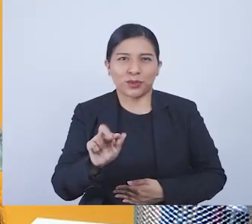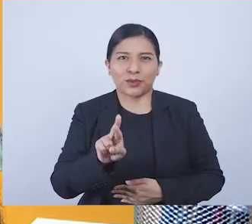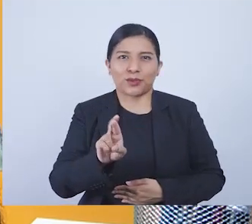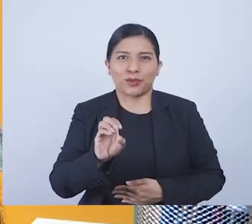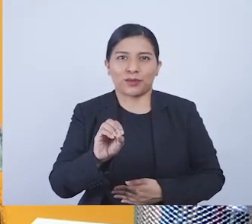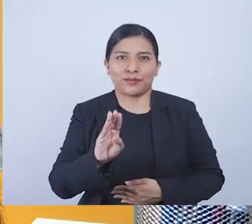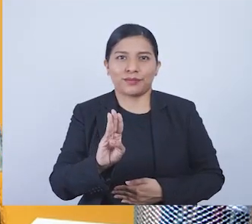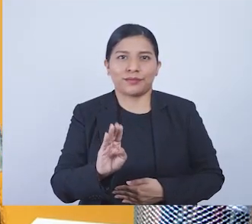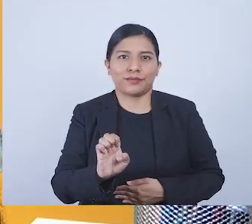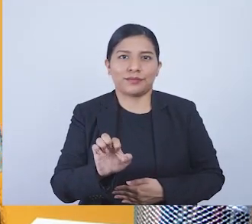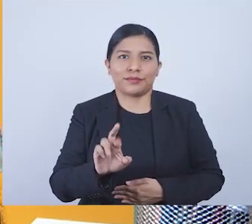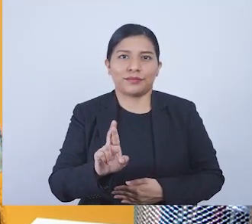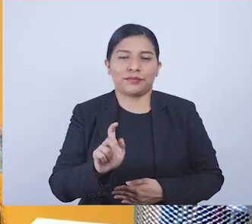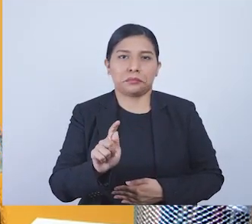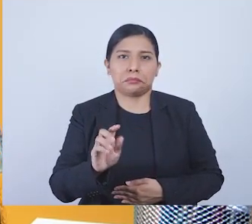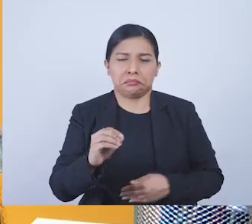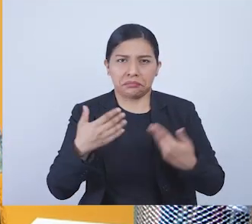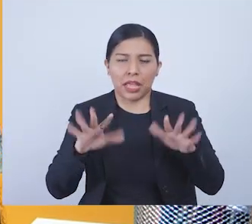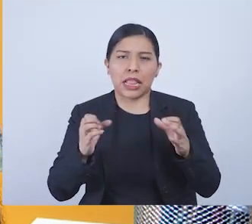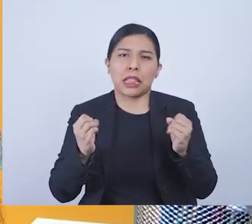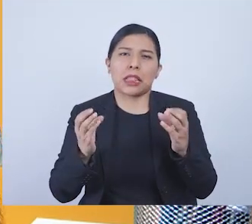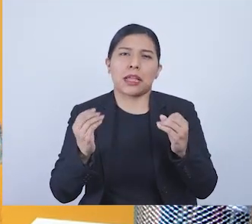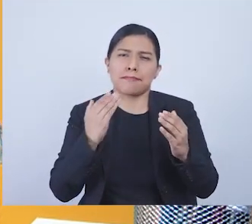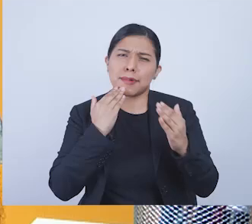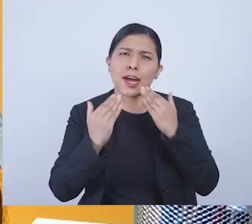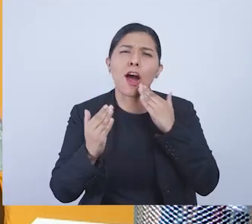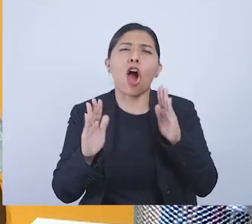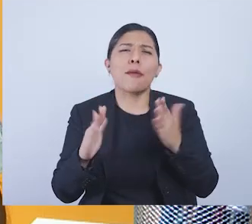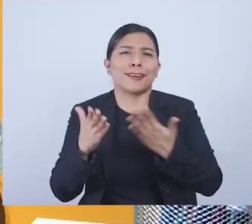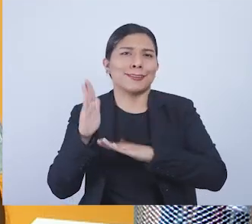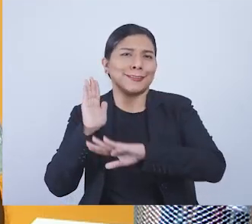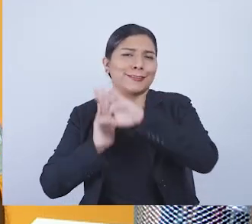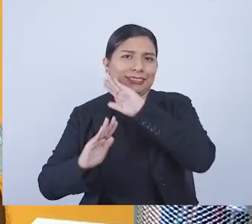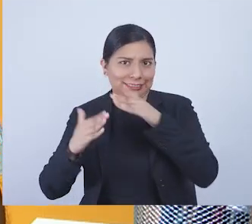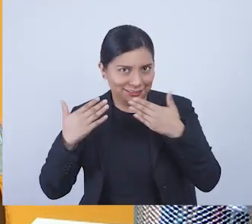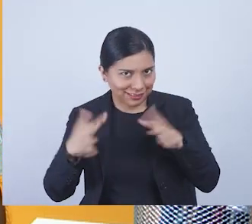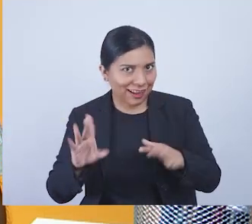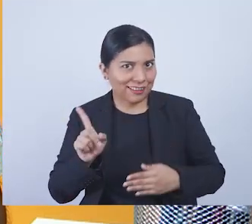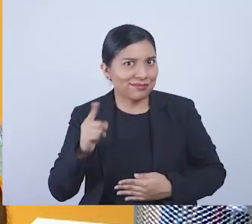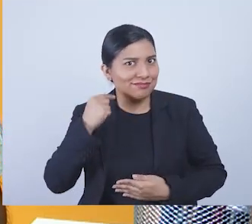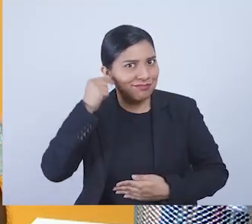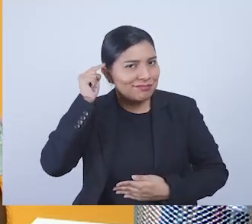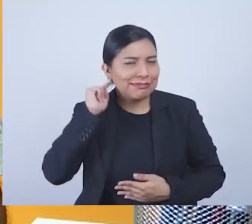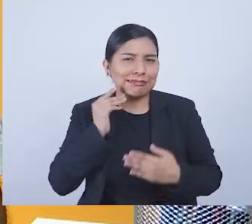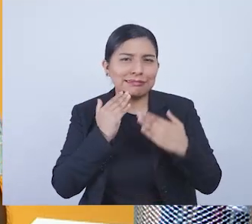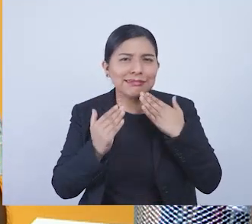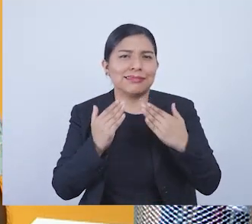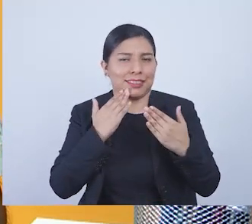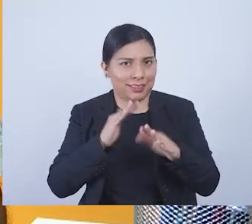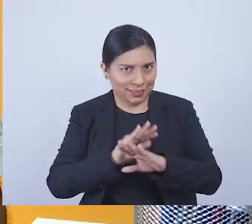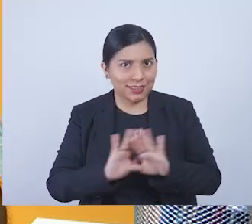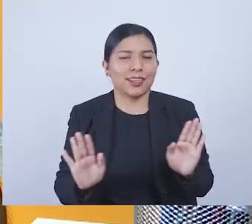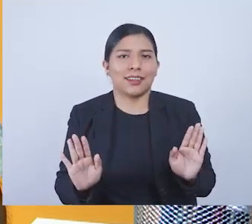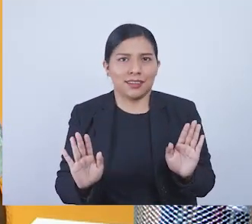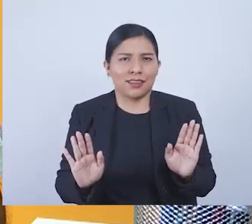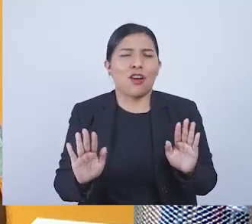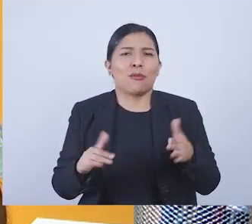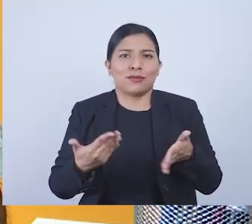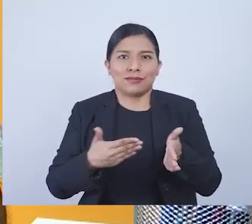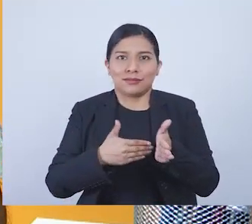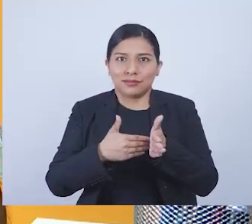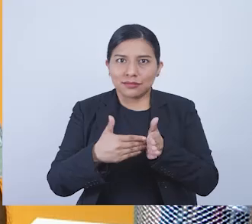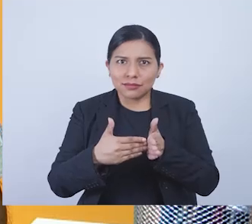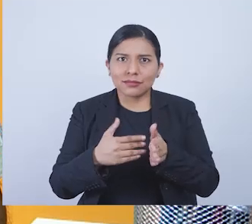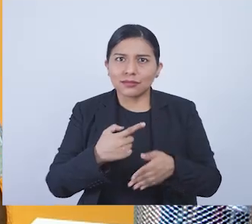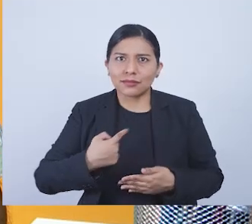hecho una explicación de la parte histórica original de los indicios de